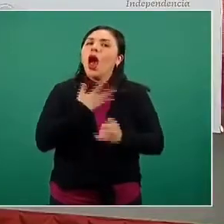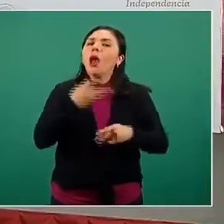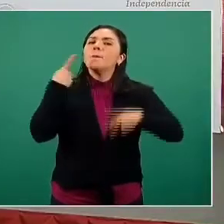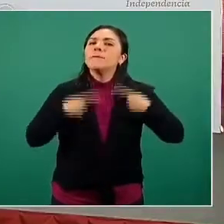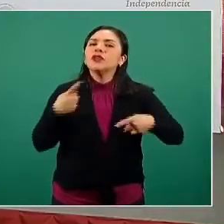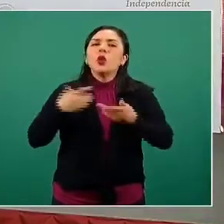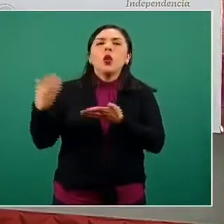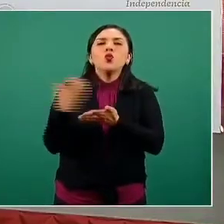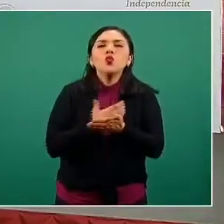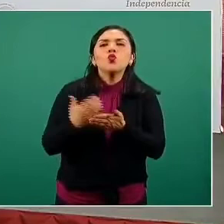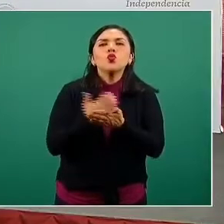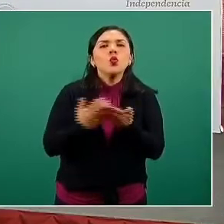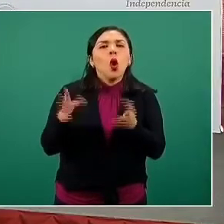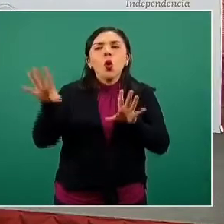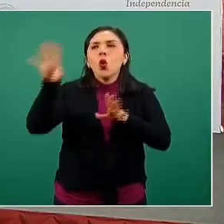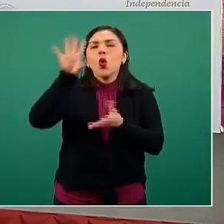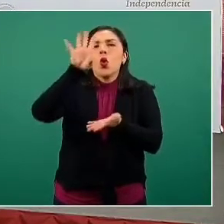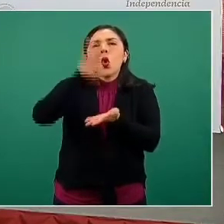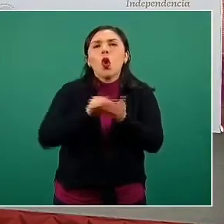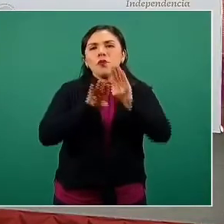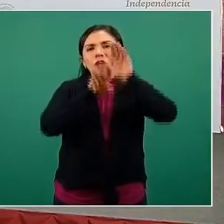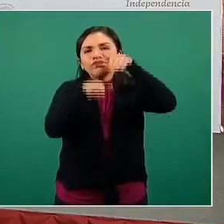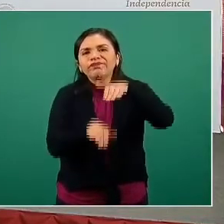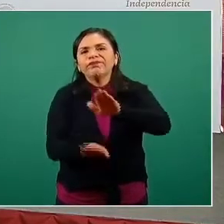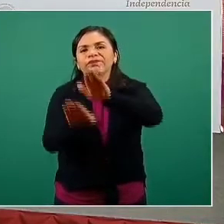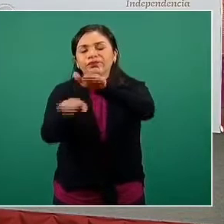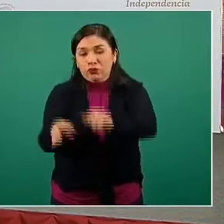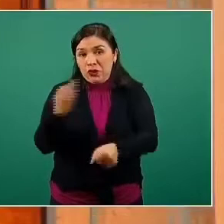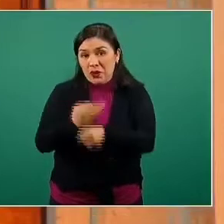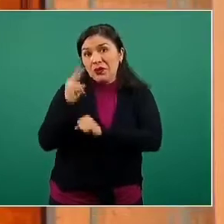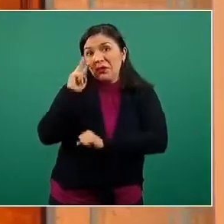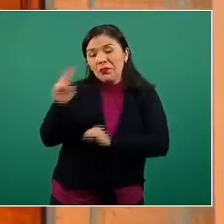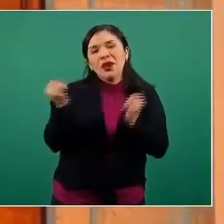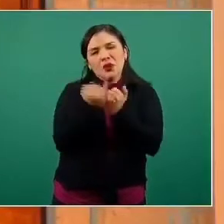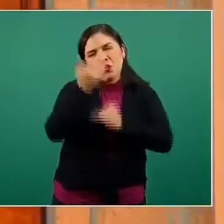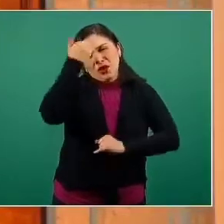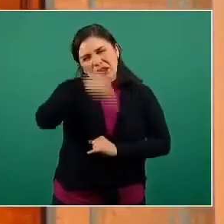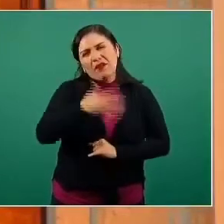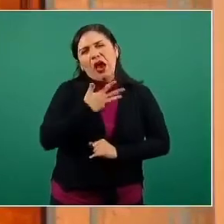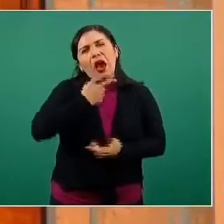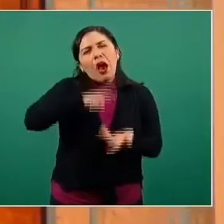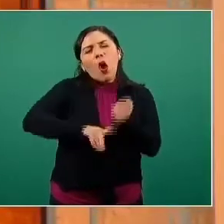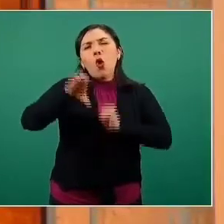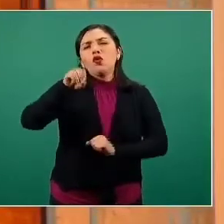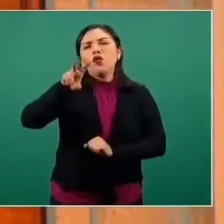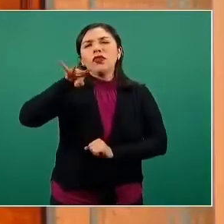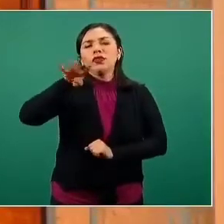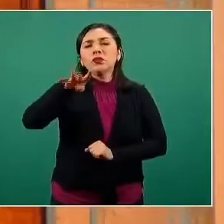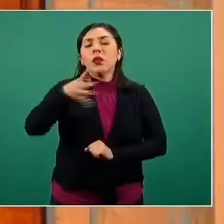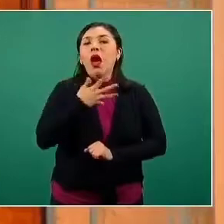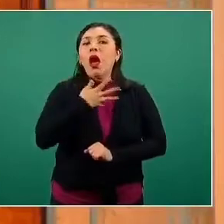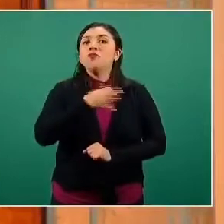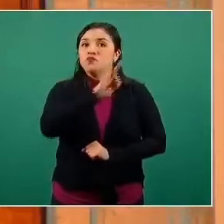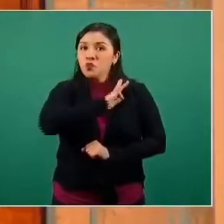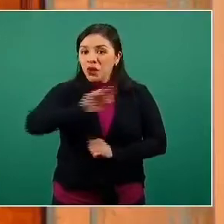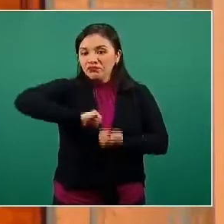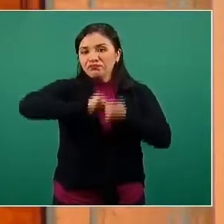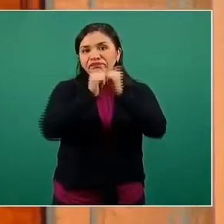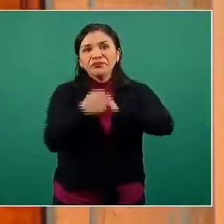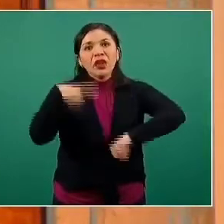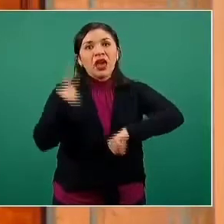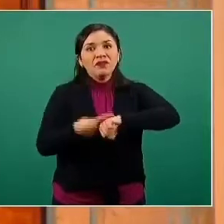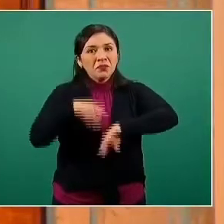porcentaje de ellos están recuperando. Actualizamos igualmente, sabiendo que COVID-19 puede causar